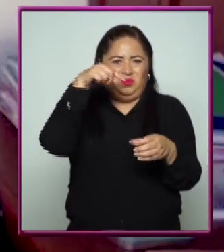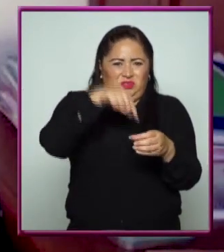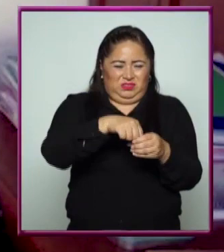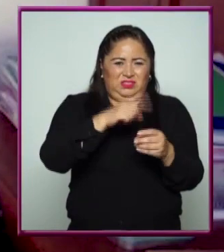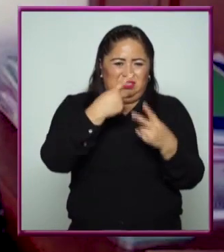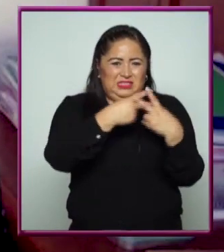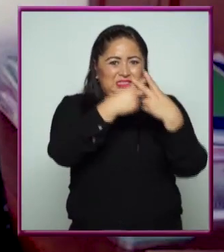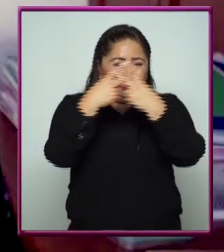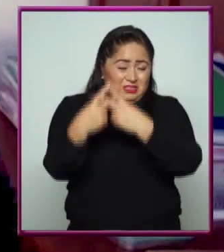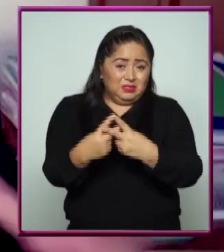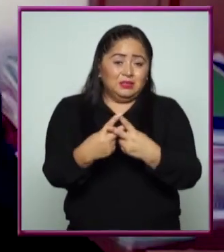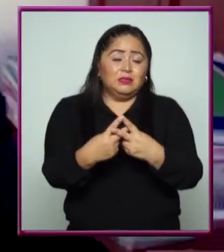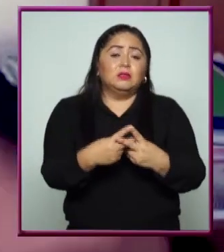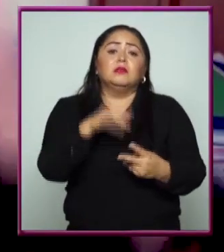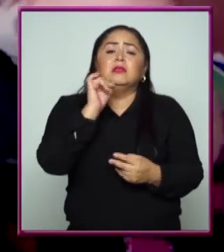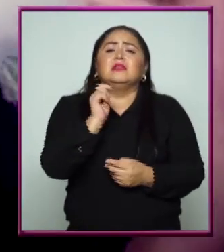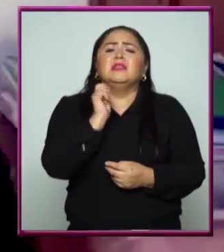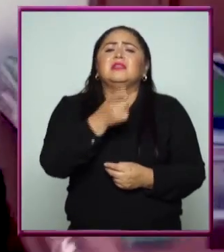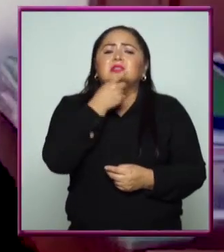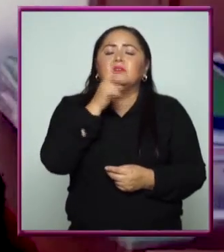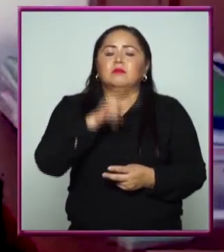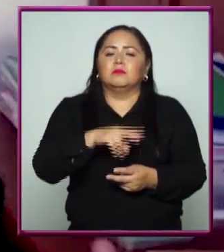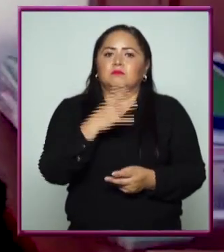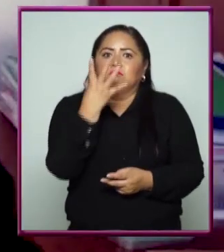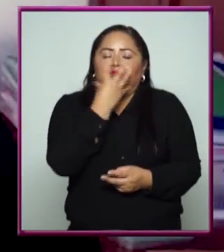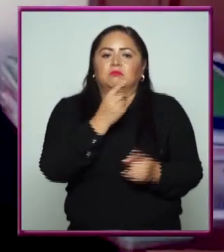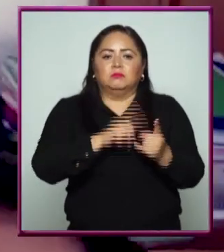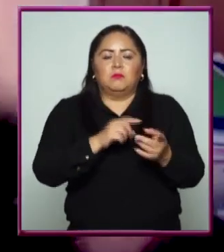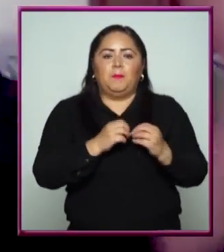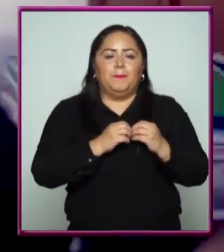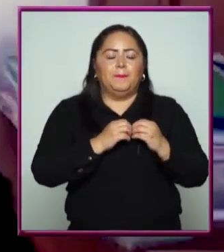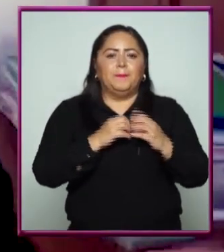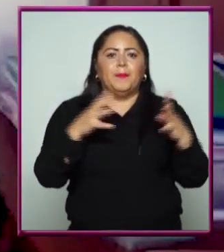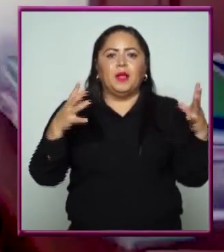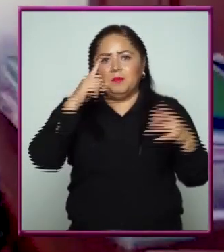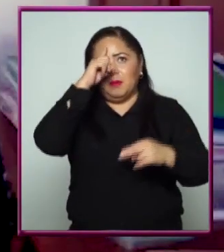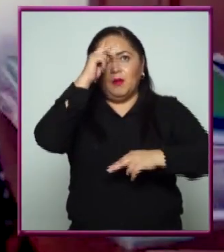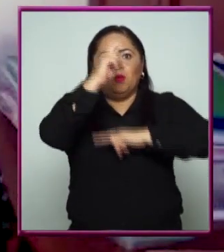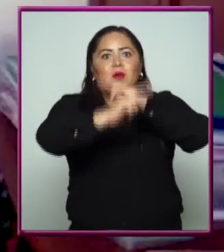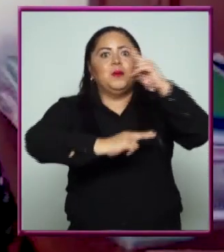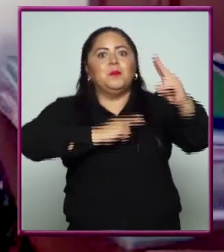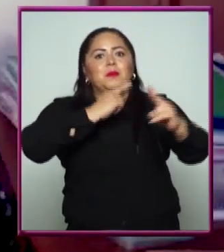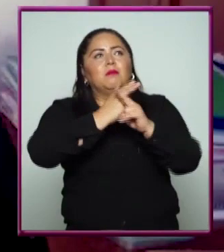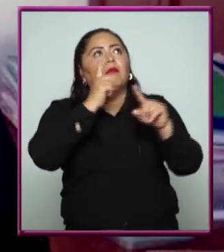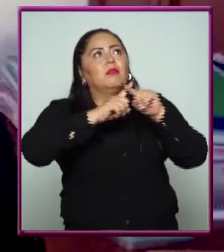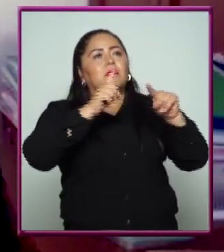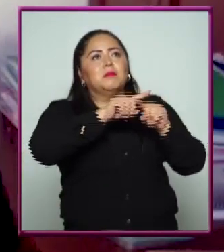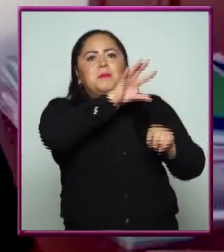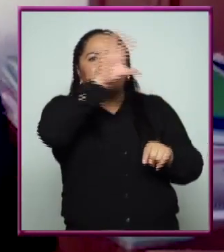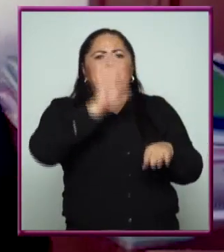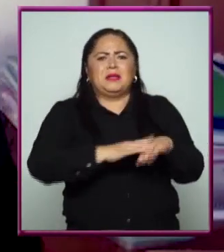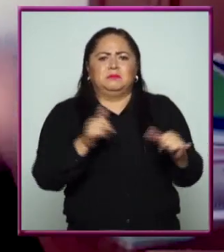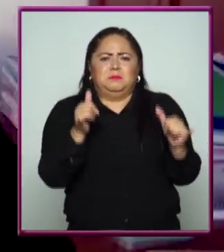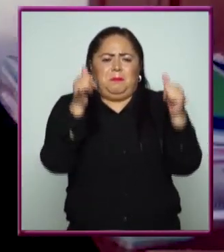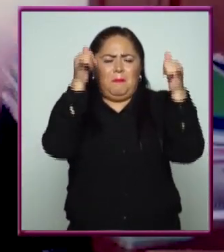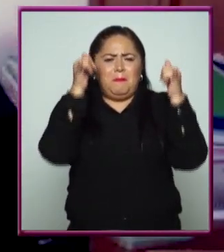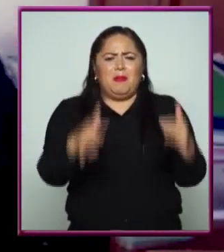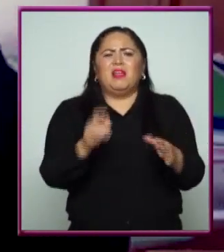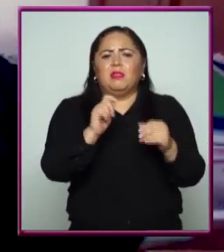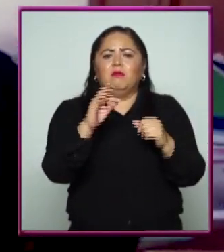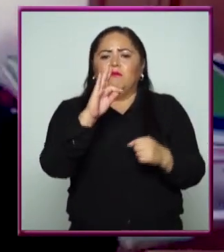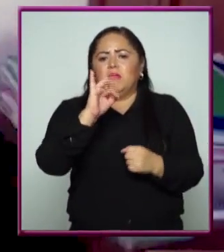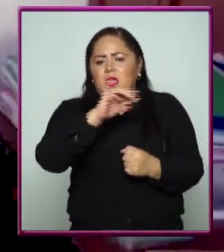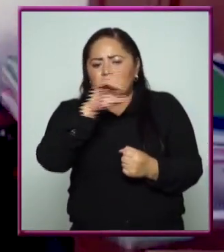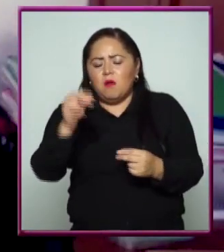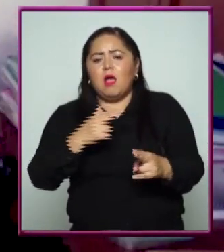una estrella, es la que enriquece realmente al universo de los elementos más pesados, desde el